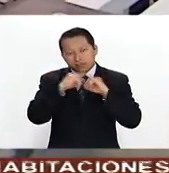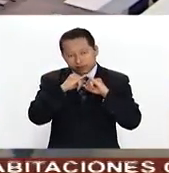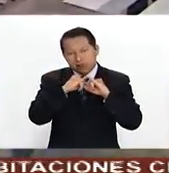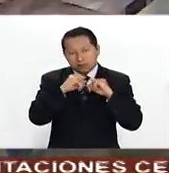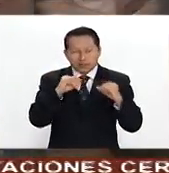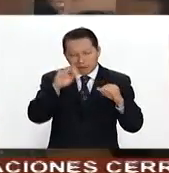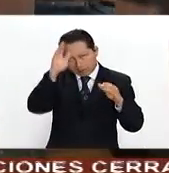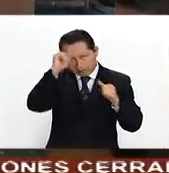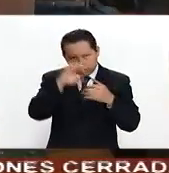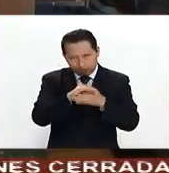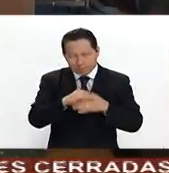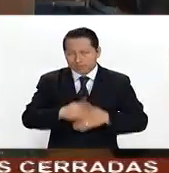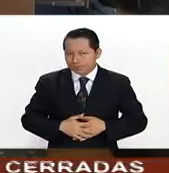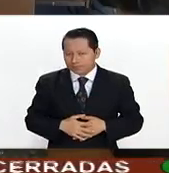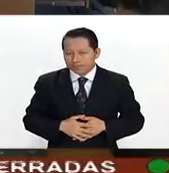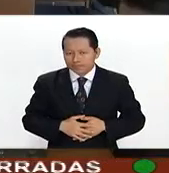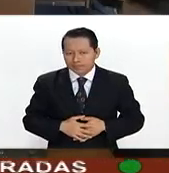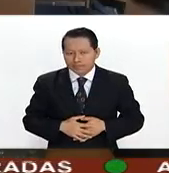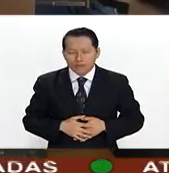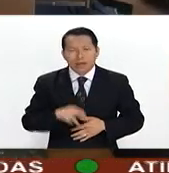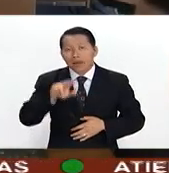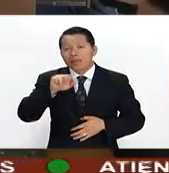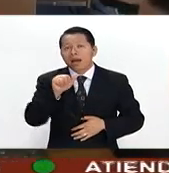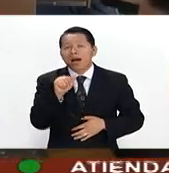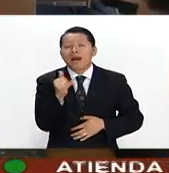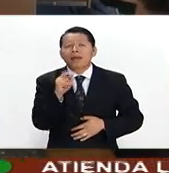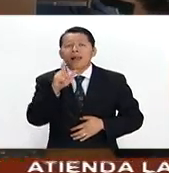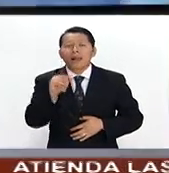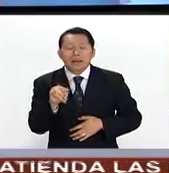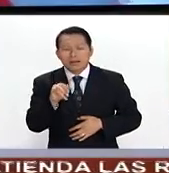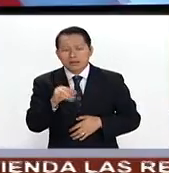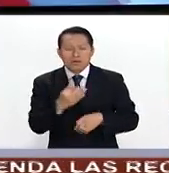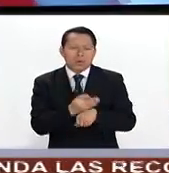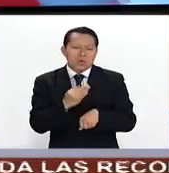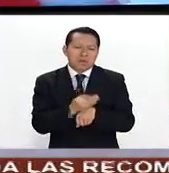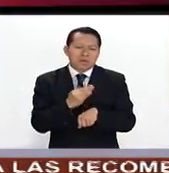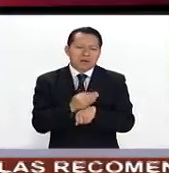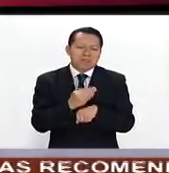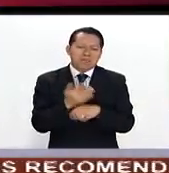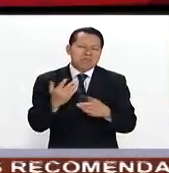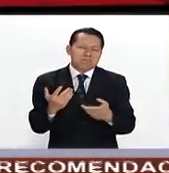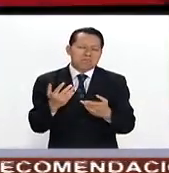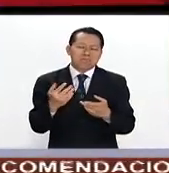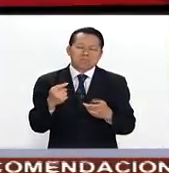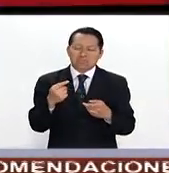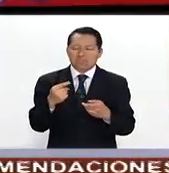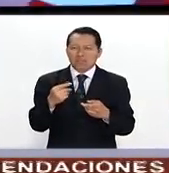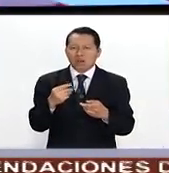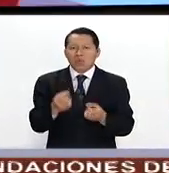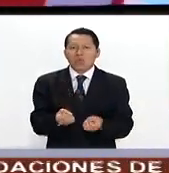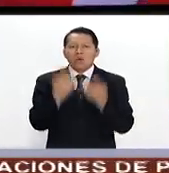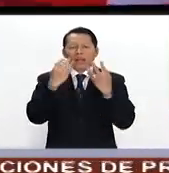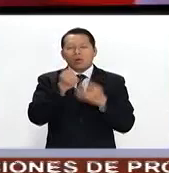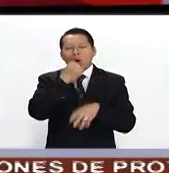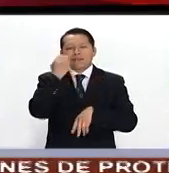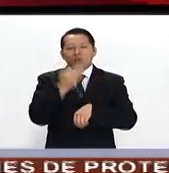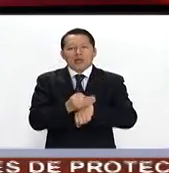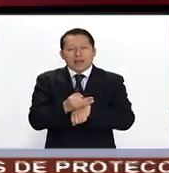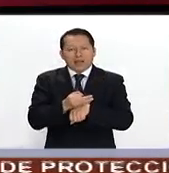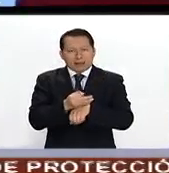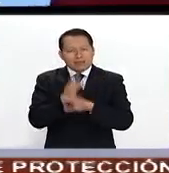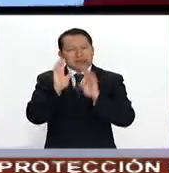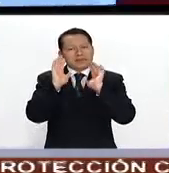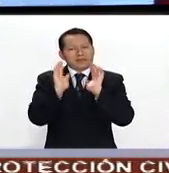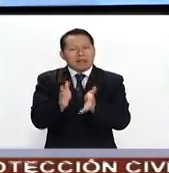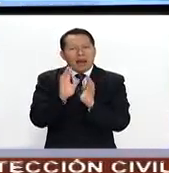tenemos convenio. Nayeli, hasta este momento, ¿cuántos estudiantes se han podido sumar a este tipo de programas